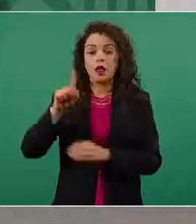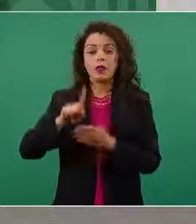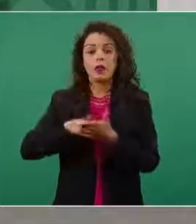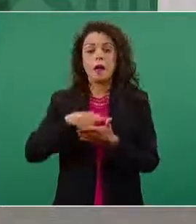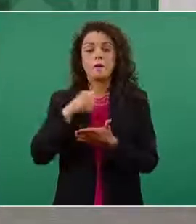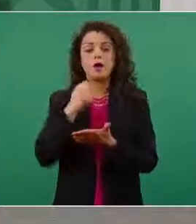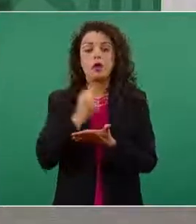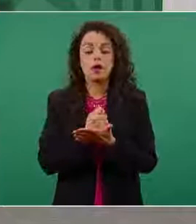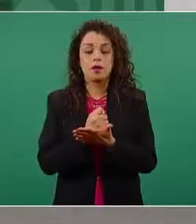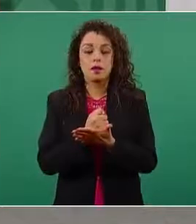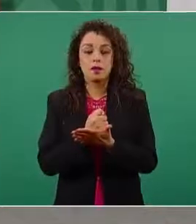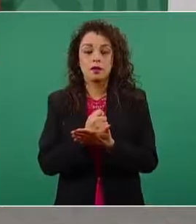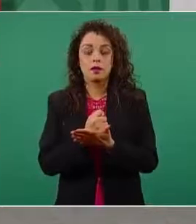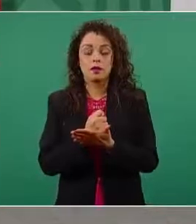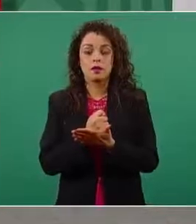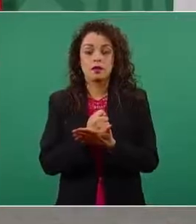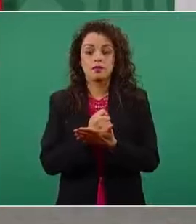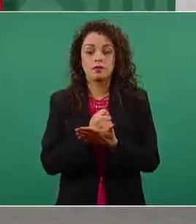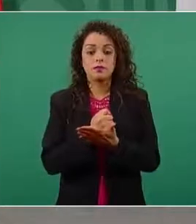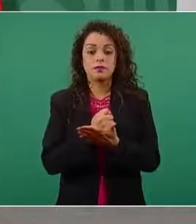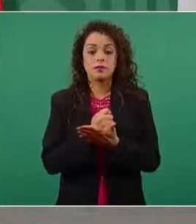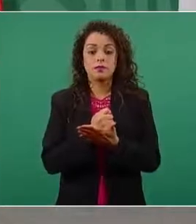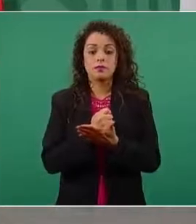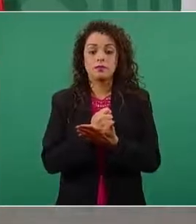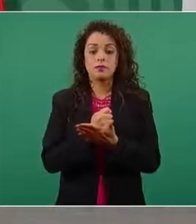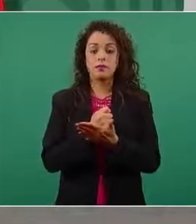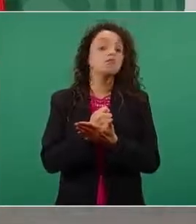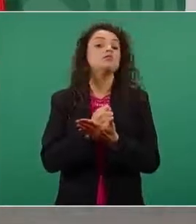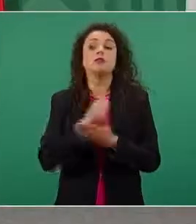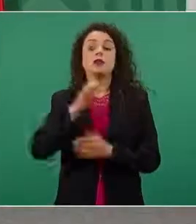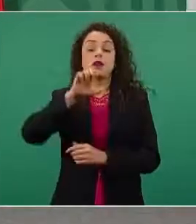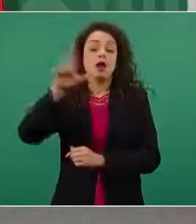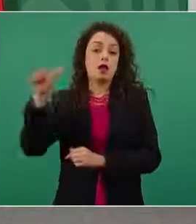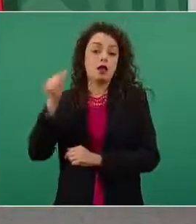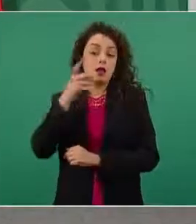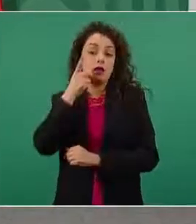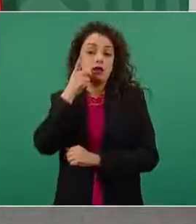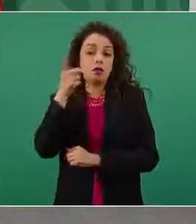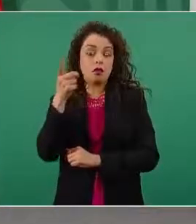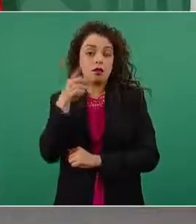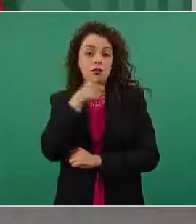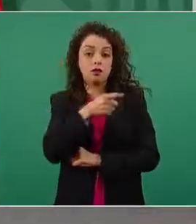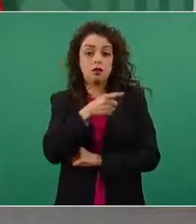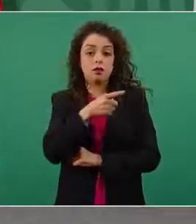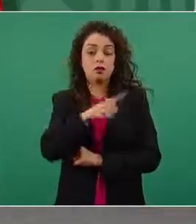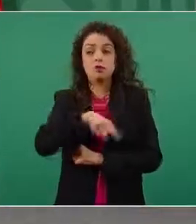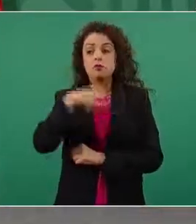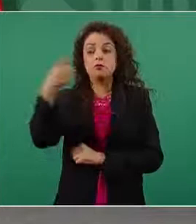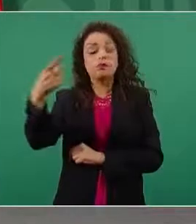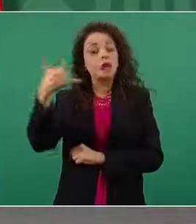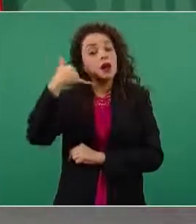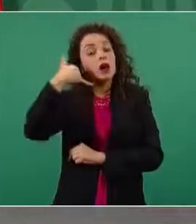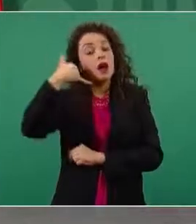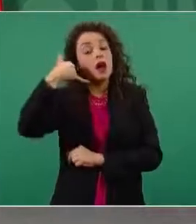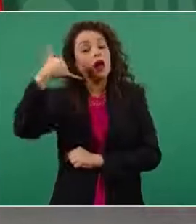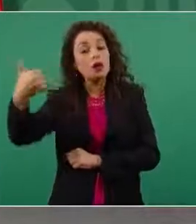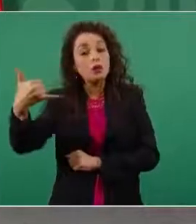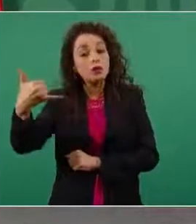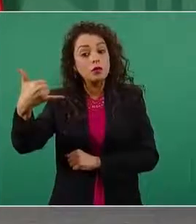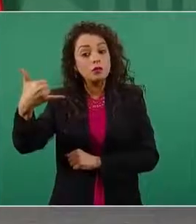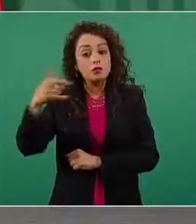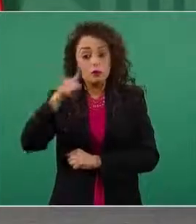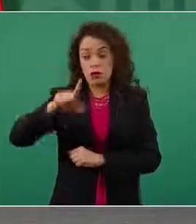y le llamó, según la versión de esta legisladora, le habló el